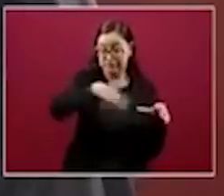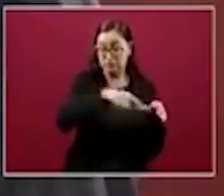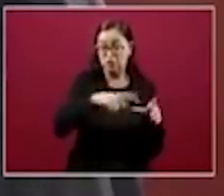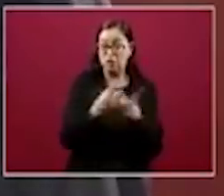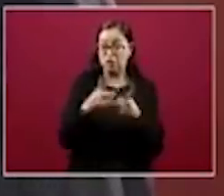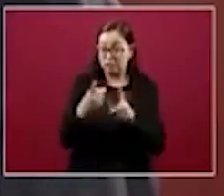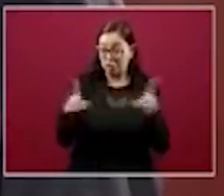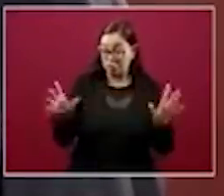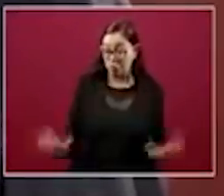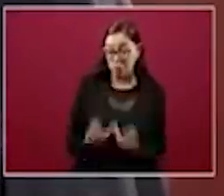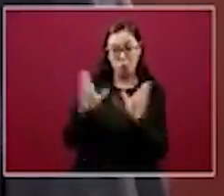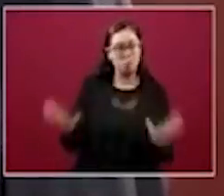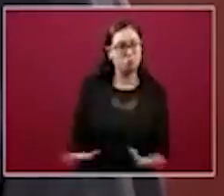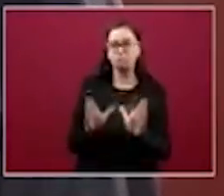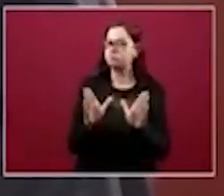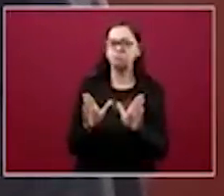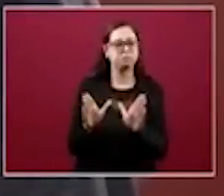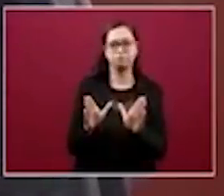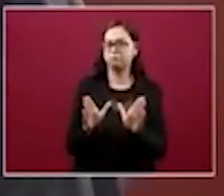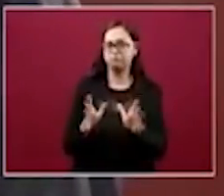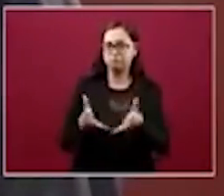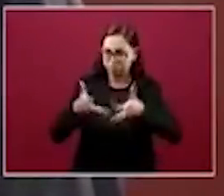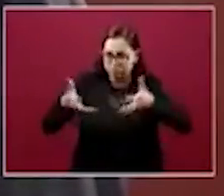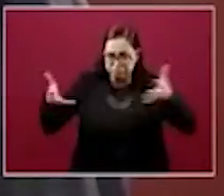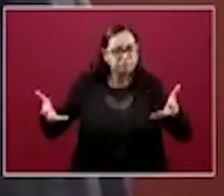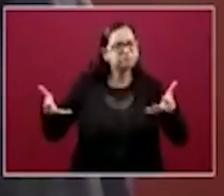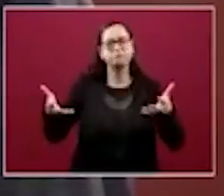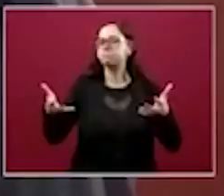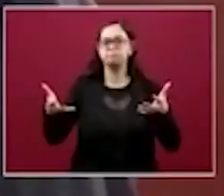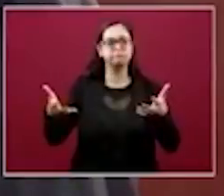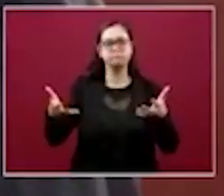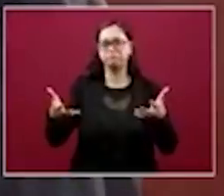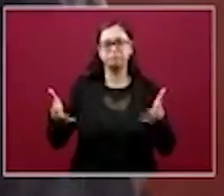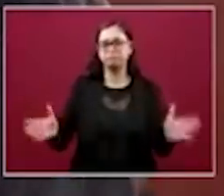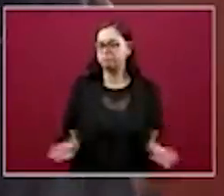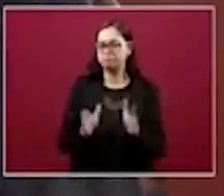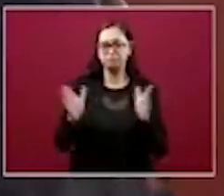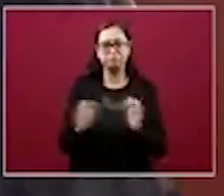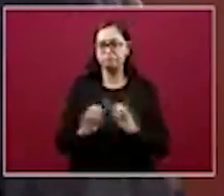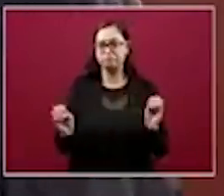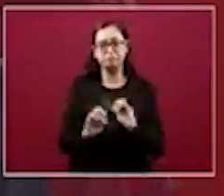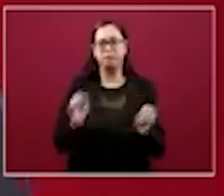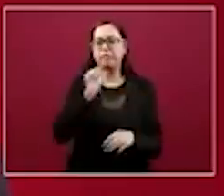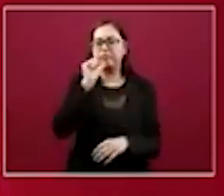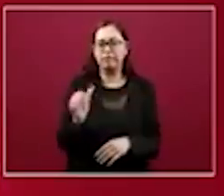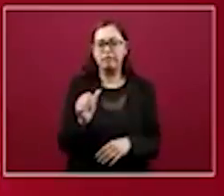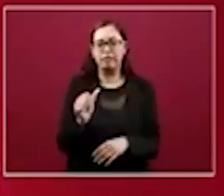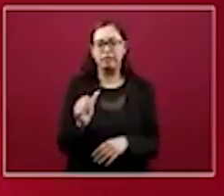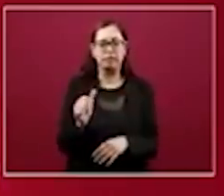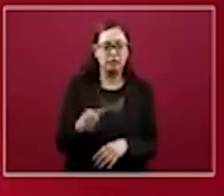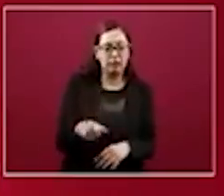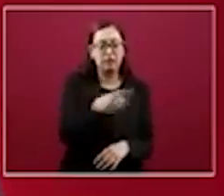promueven el desarrollo, no promueven el crecimiento. En sus